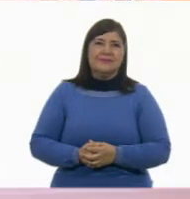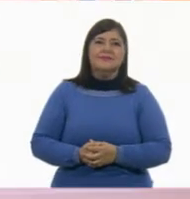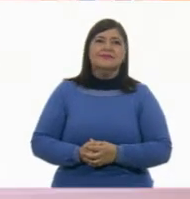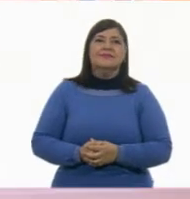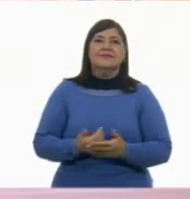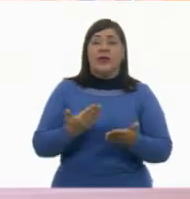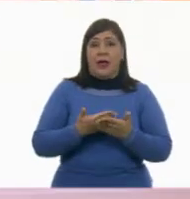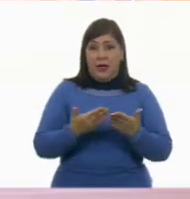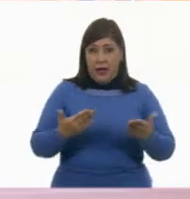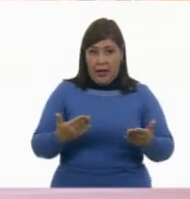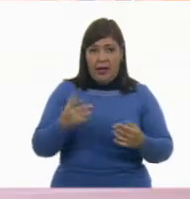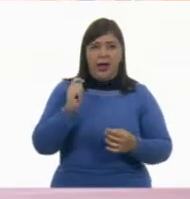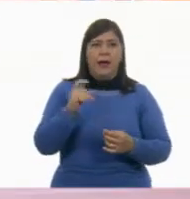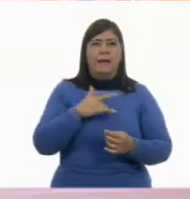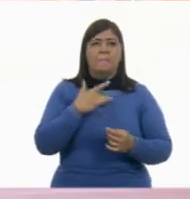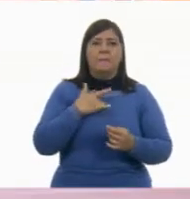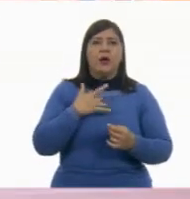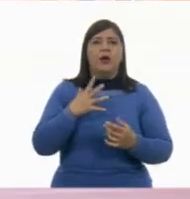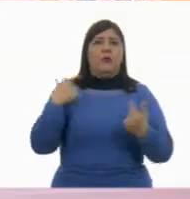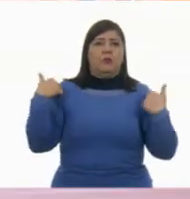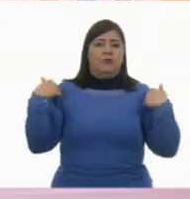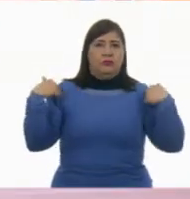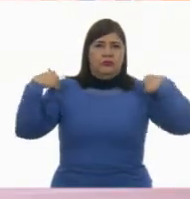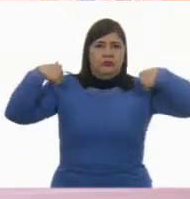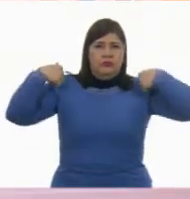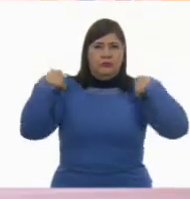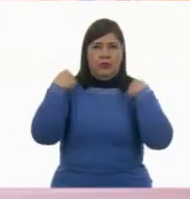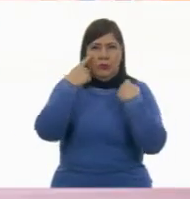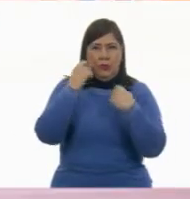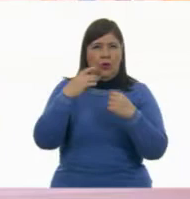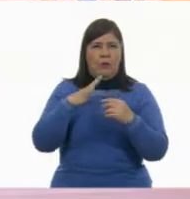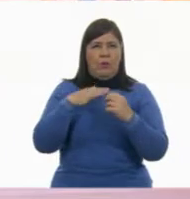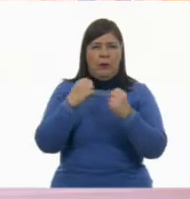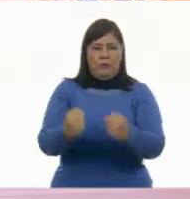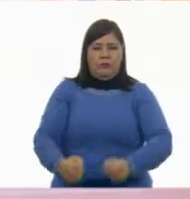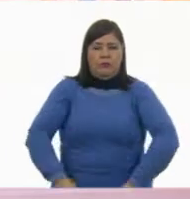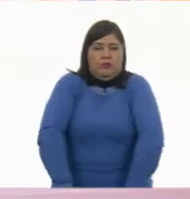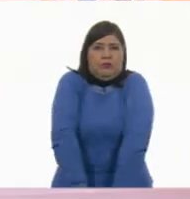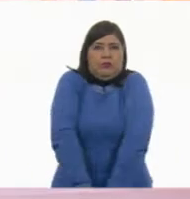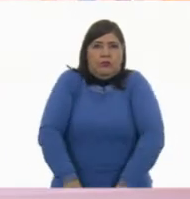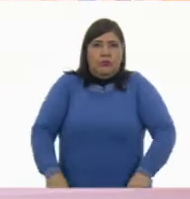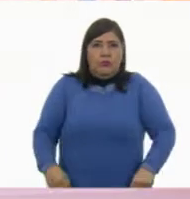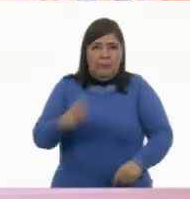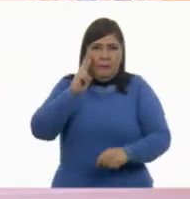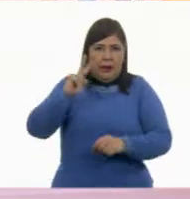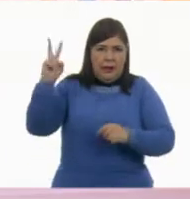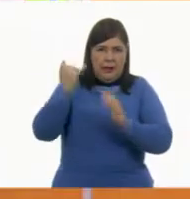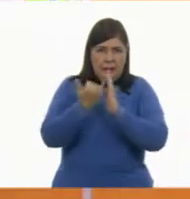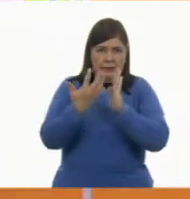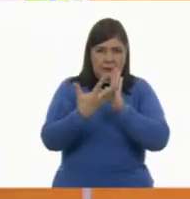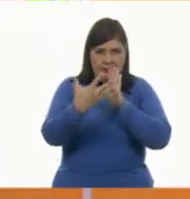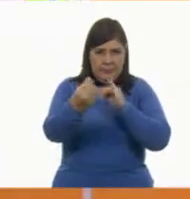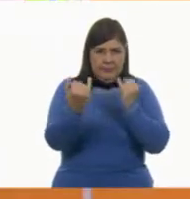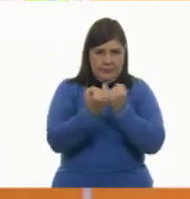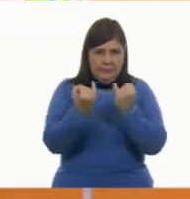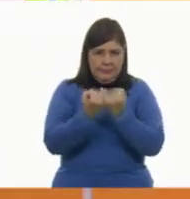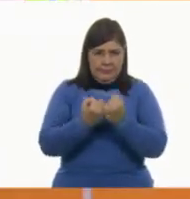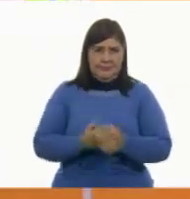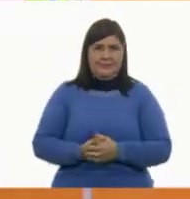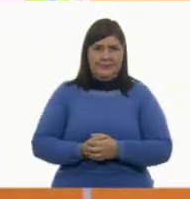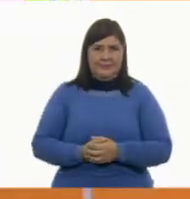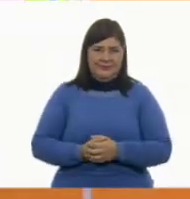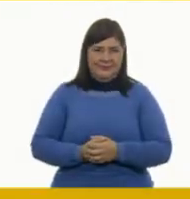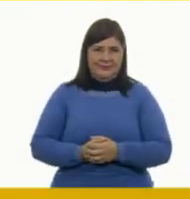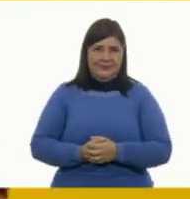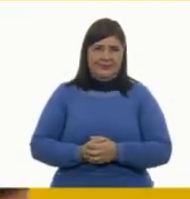Ahora las articulaciones de los hombros en flexión y extensión. Al frente y atrás. Flexión,